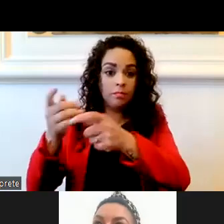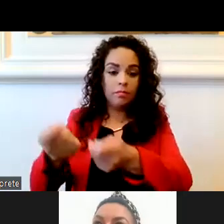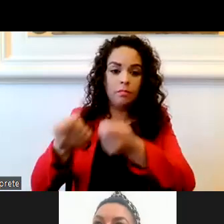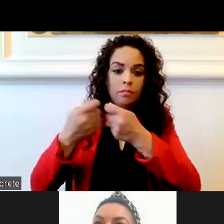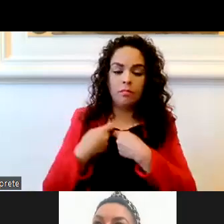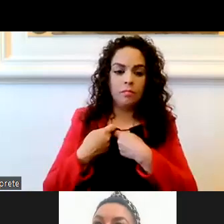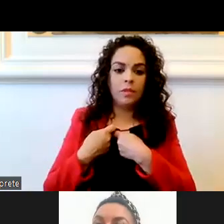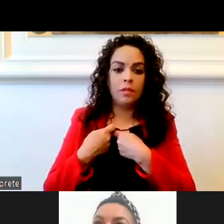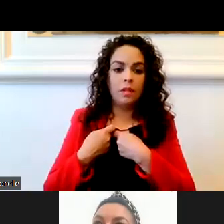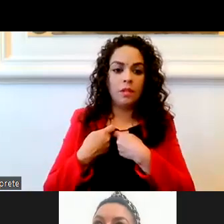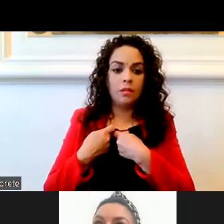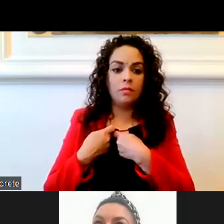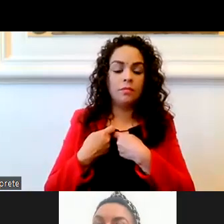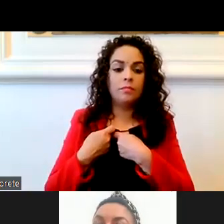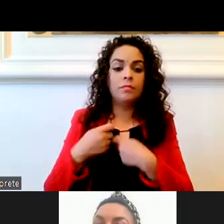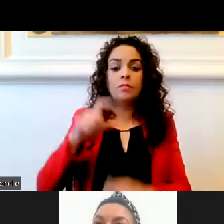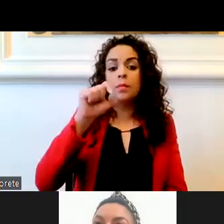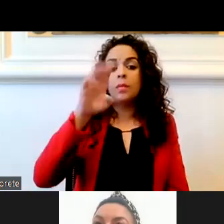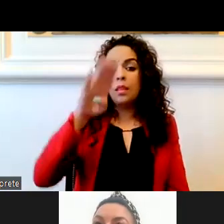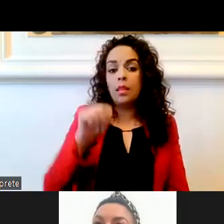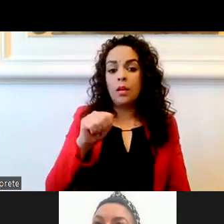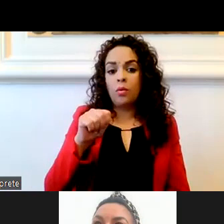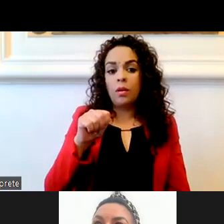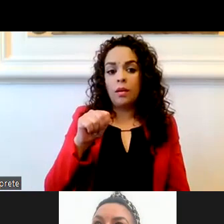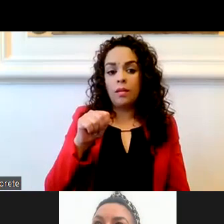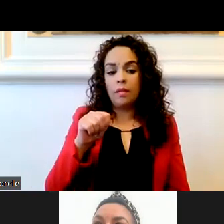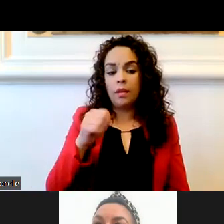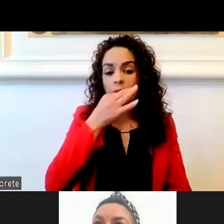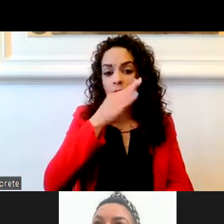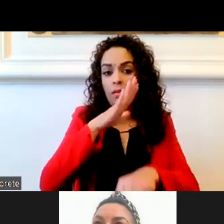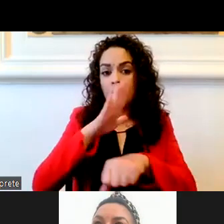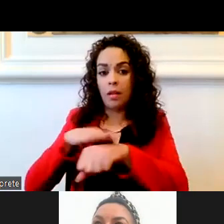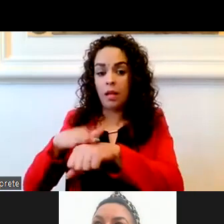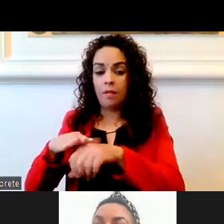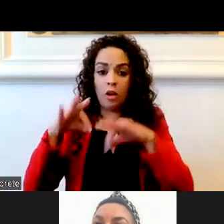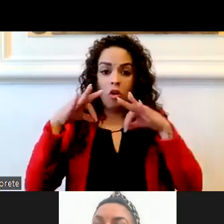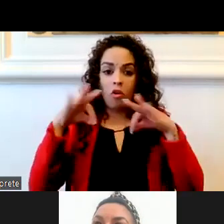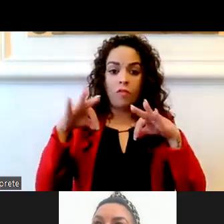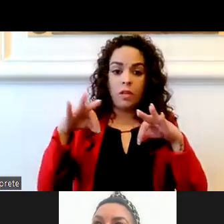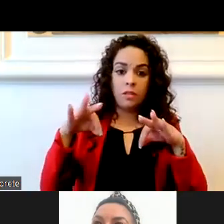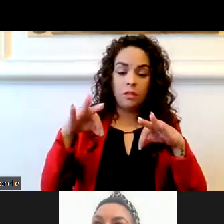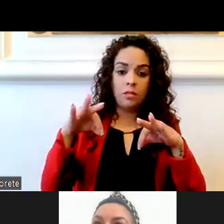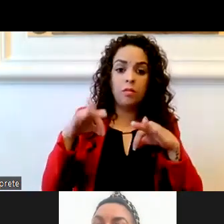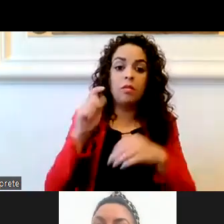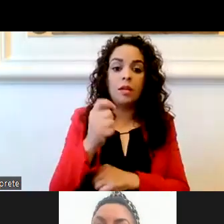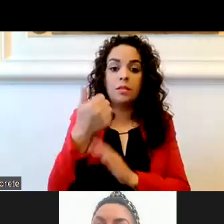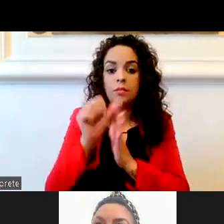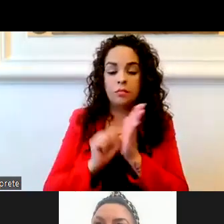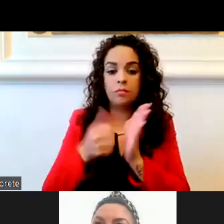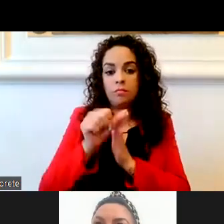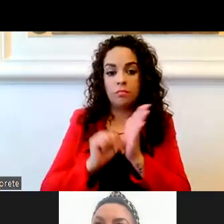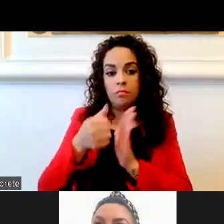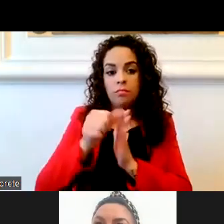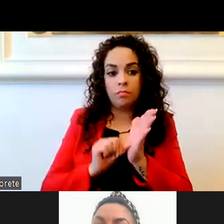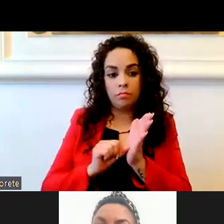29 oficios por los que remiten diversos informes de semestrales de actividades legislativas de este segundo año